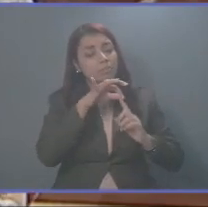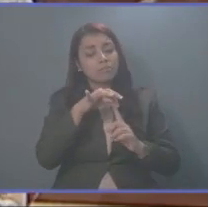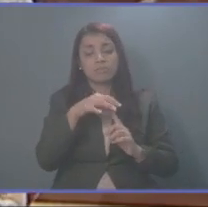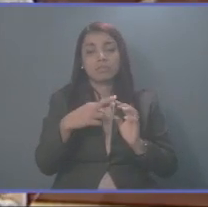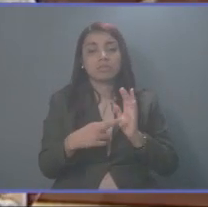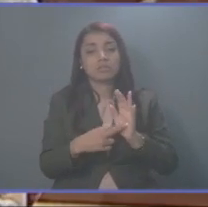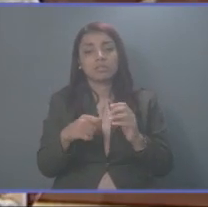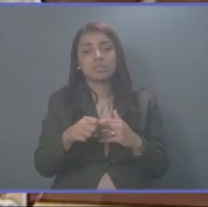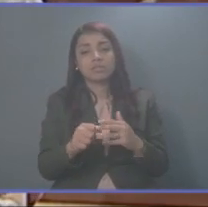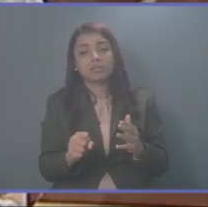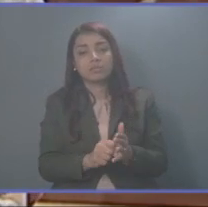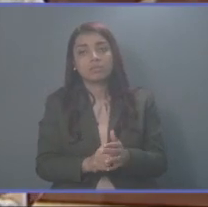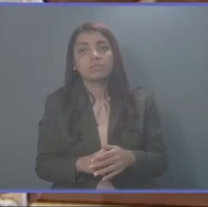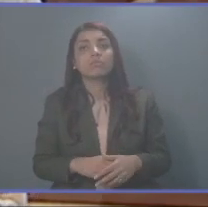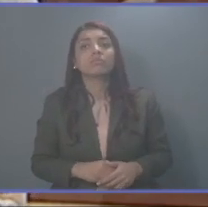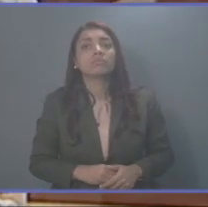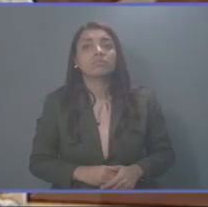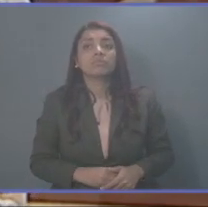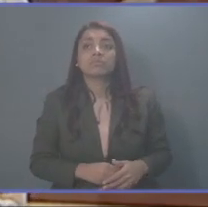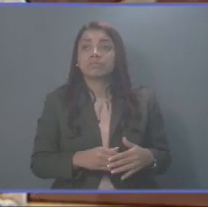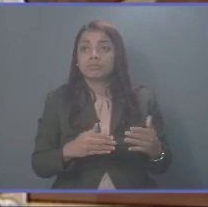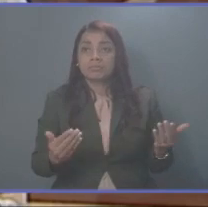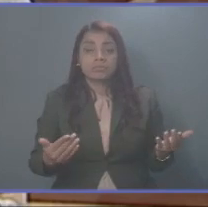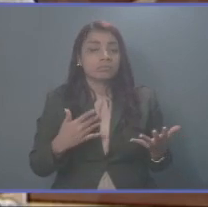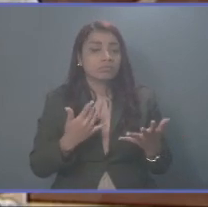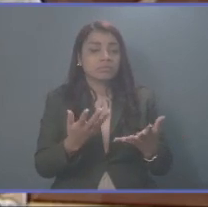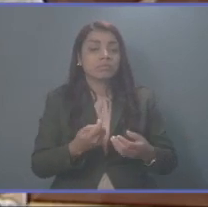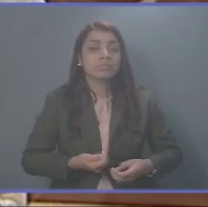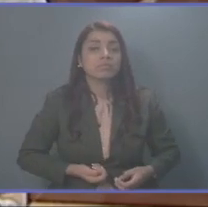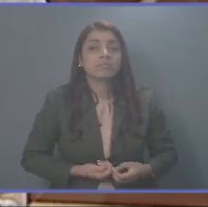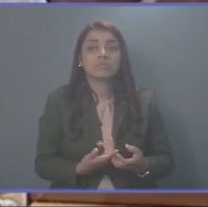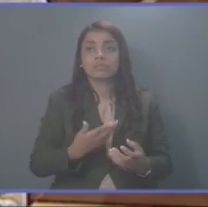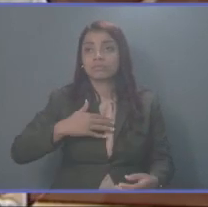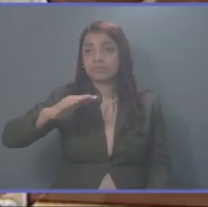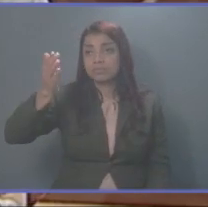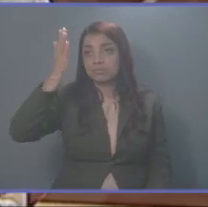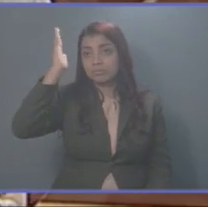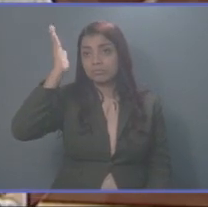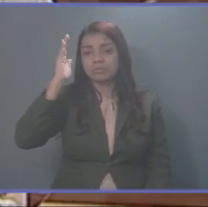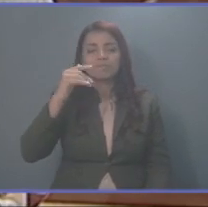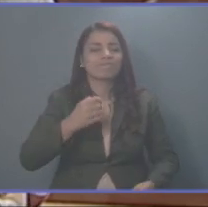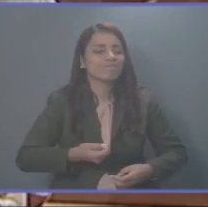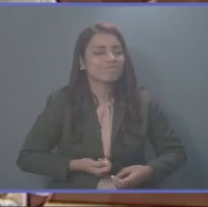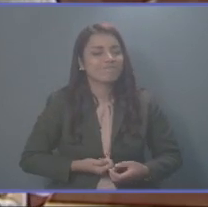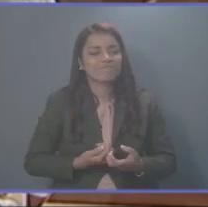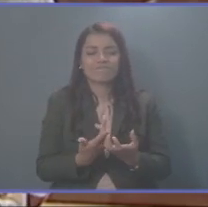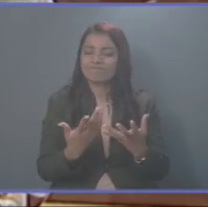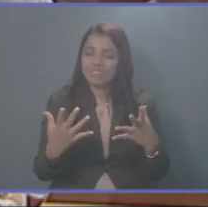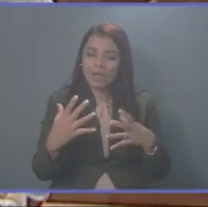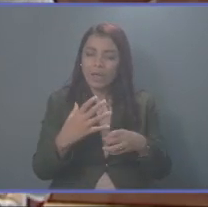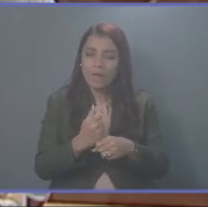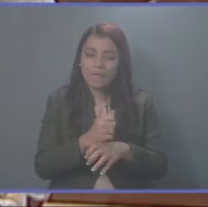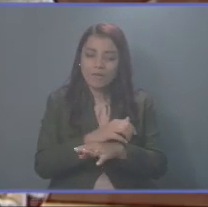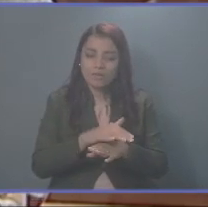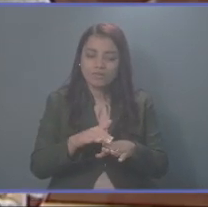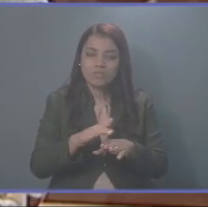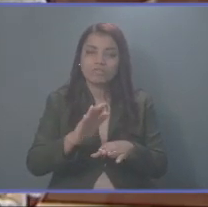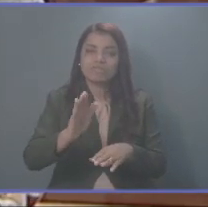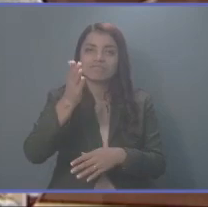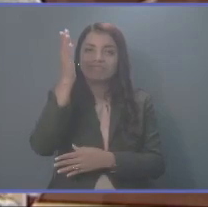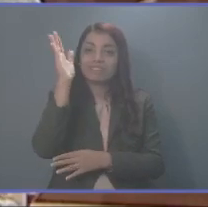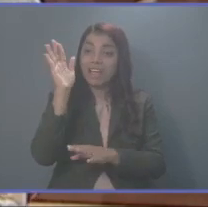esta institución. Concluyo estas palabras externando un profundo agradecimiento a todos los que me